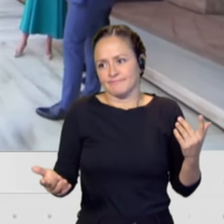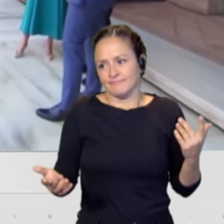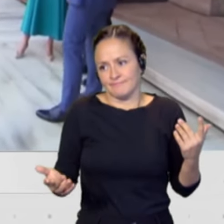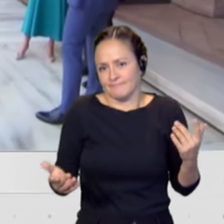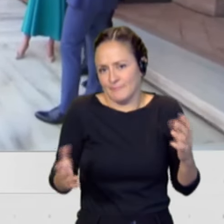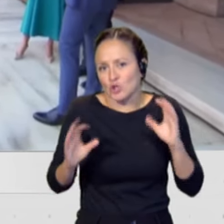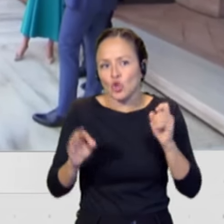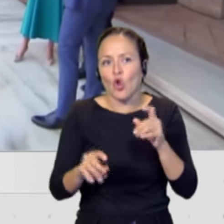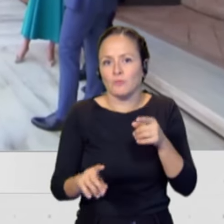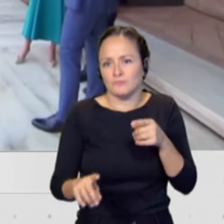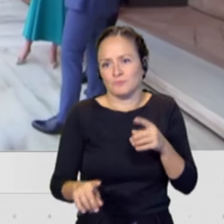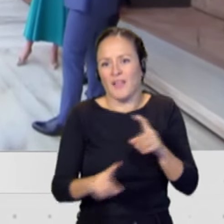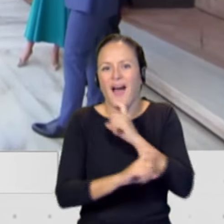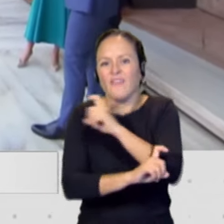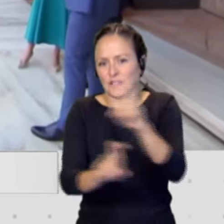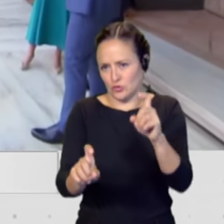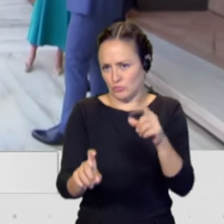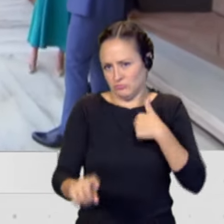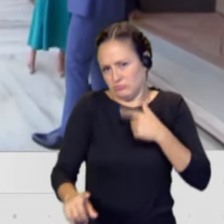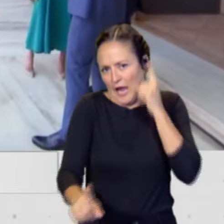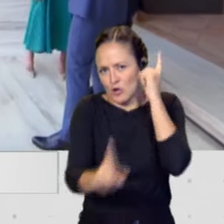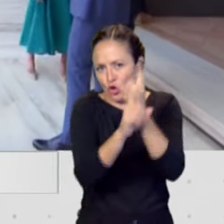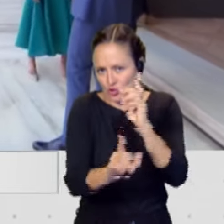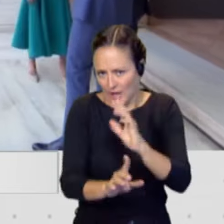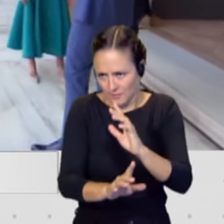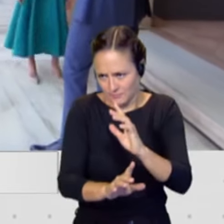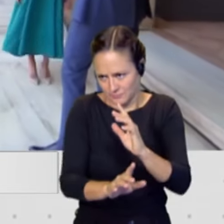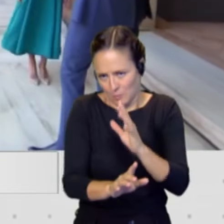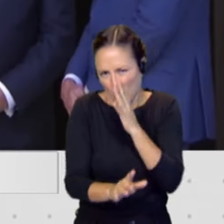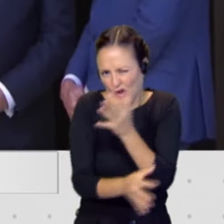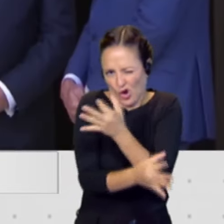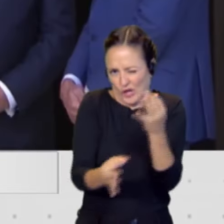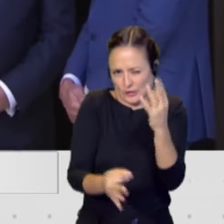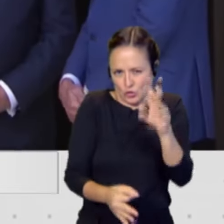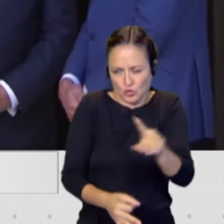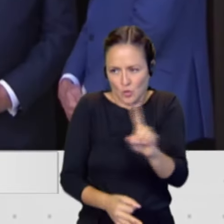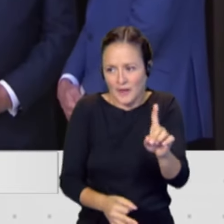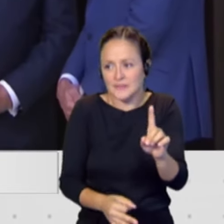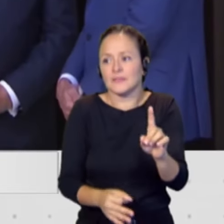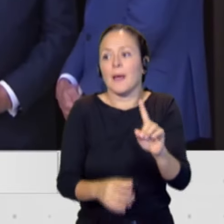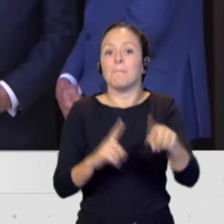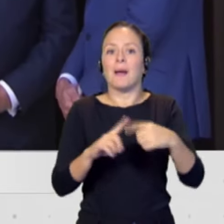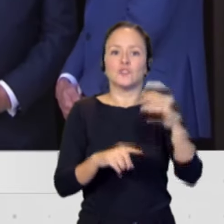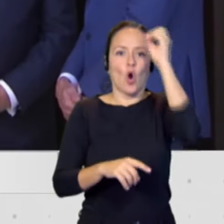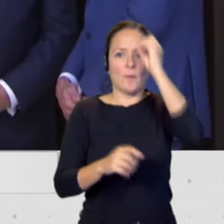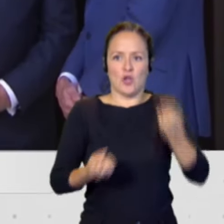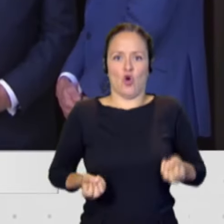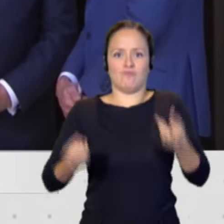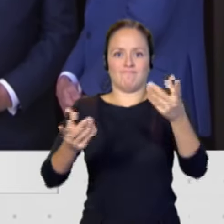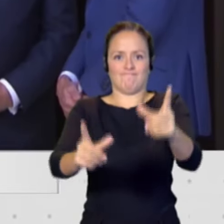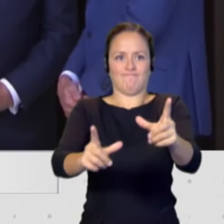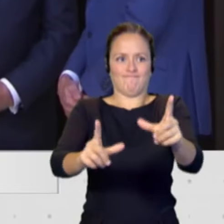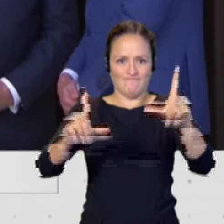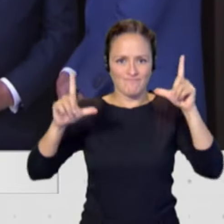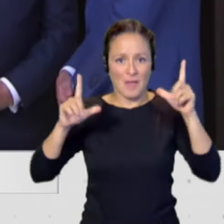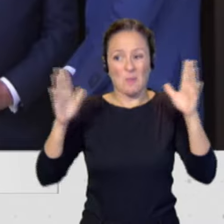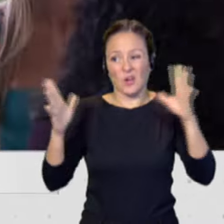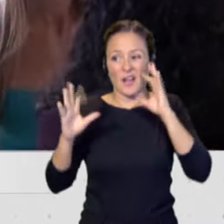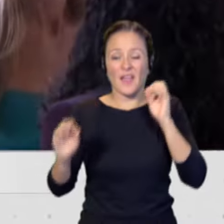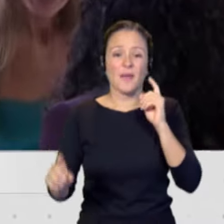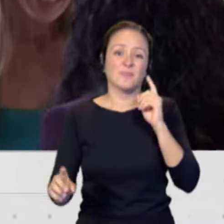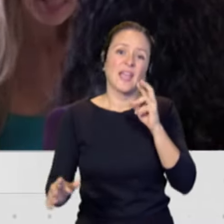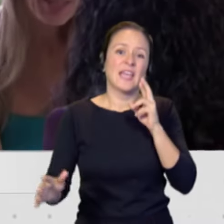contra de esta declaración que no lo ve correcto tal y como está Y para que quede fijada la postura Pero la realidad es que se trata de un recurso que es de reforma